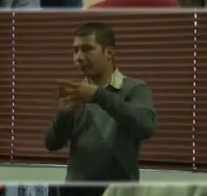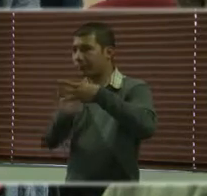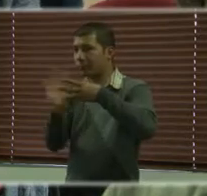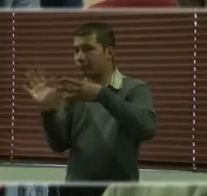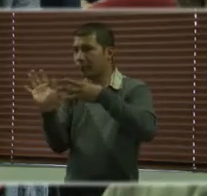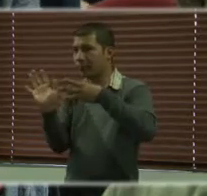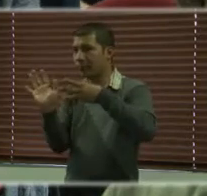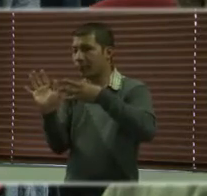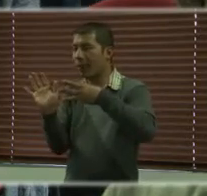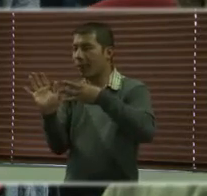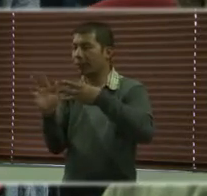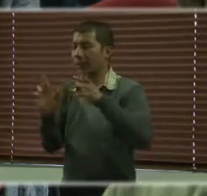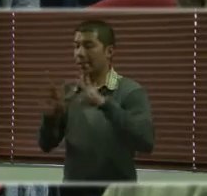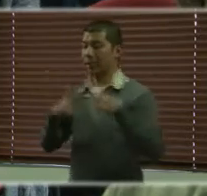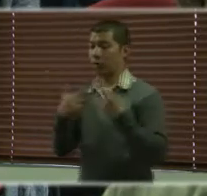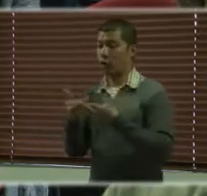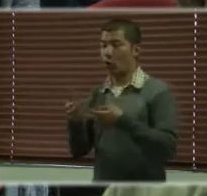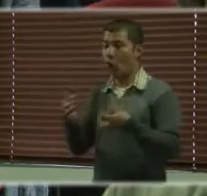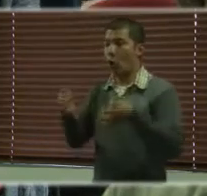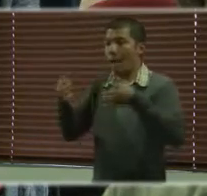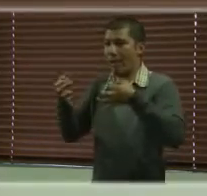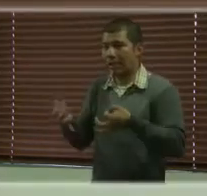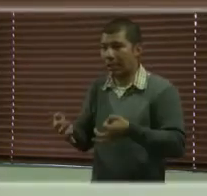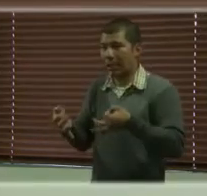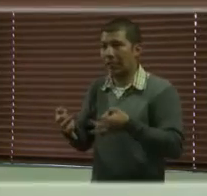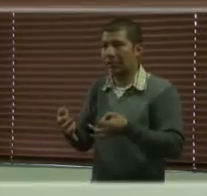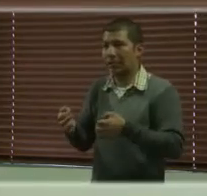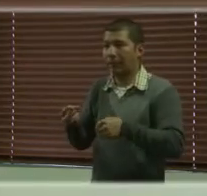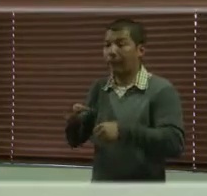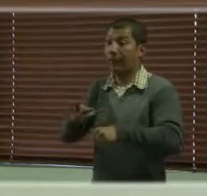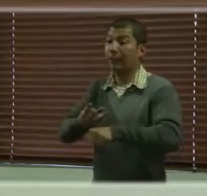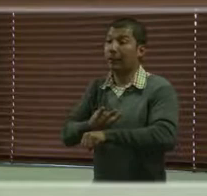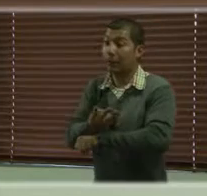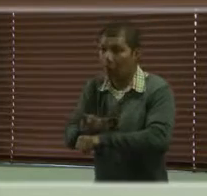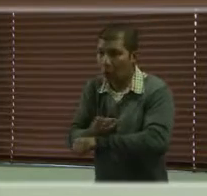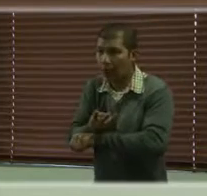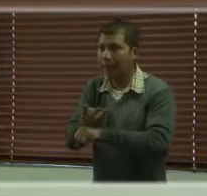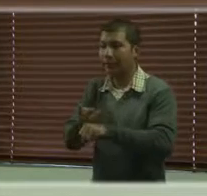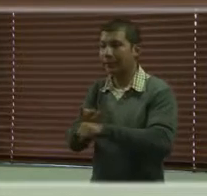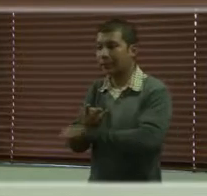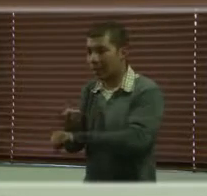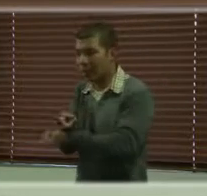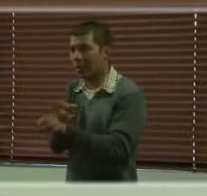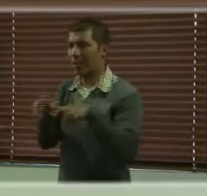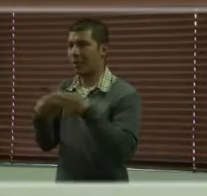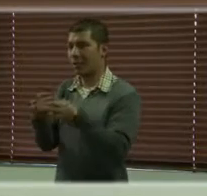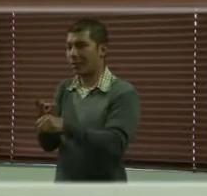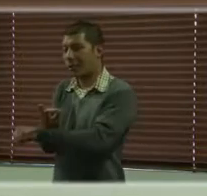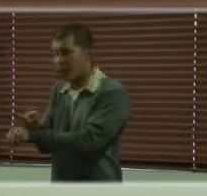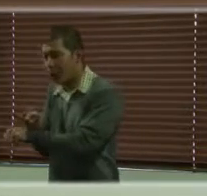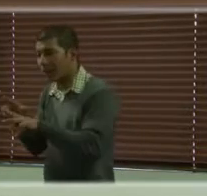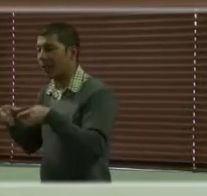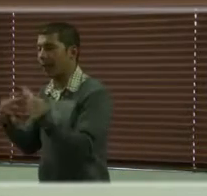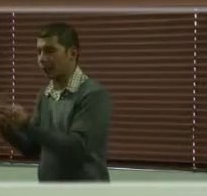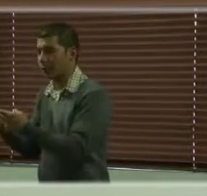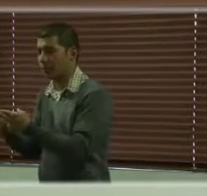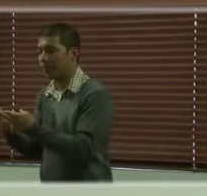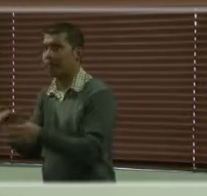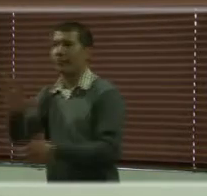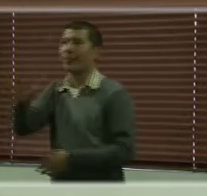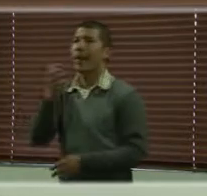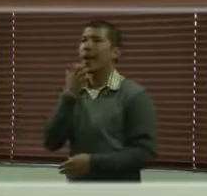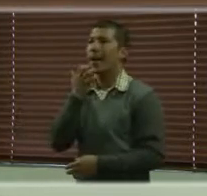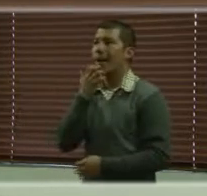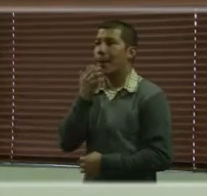oficiales de sesión que son esos periodos de tres horas que les comento que que se realizan por ejemplo en el receso del almuerzo